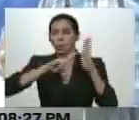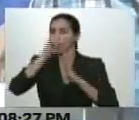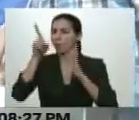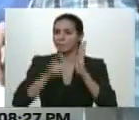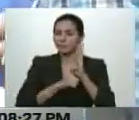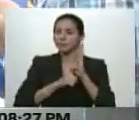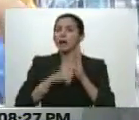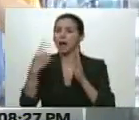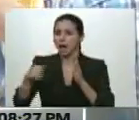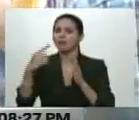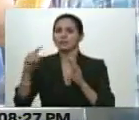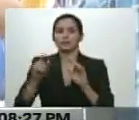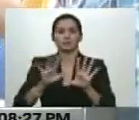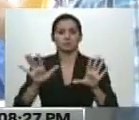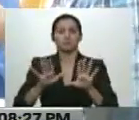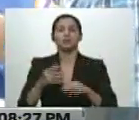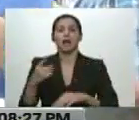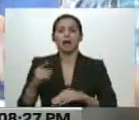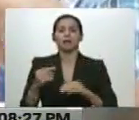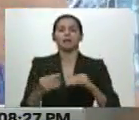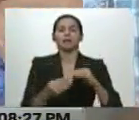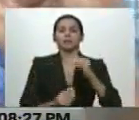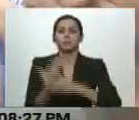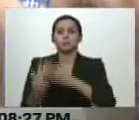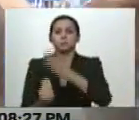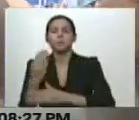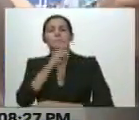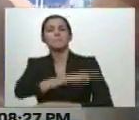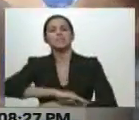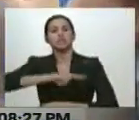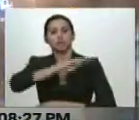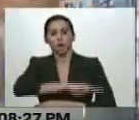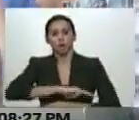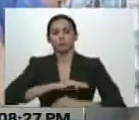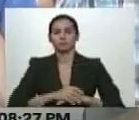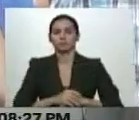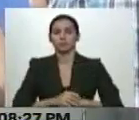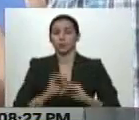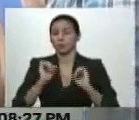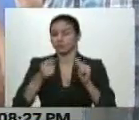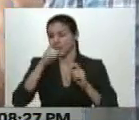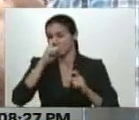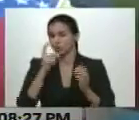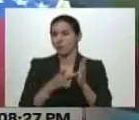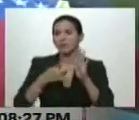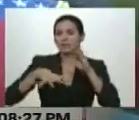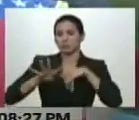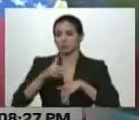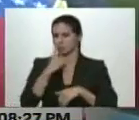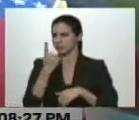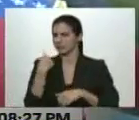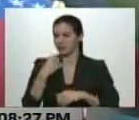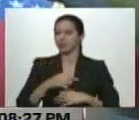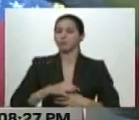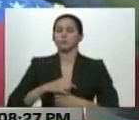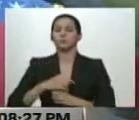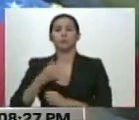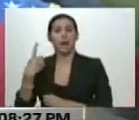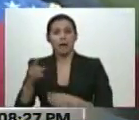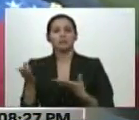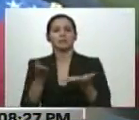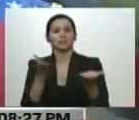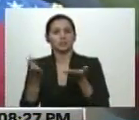ya cuenta con la base de misiones Luchadores de Caiza, que se construyó en el año 2014, donde se prestan